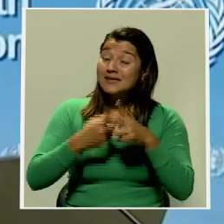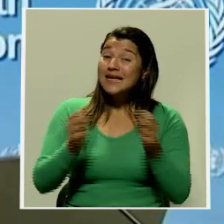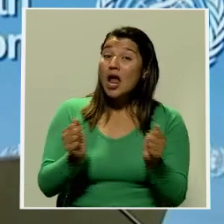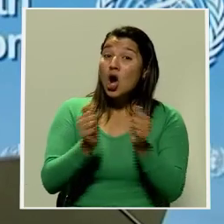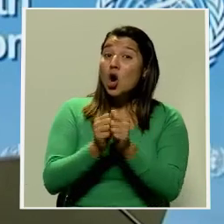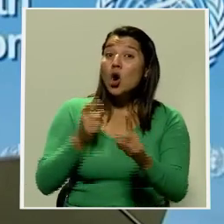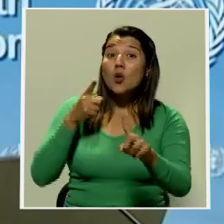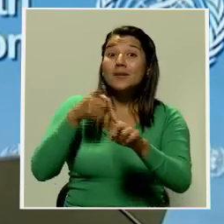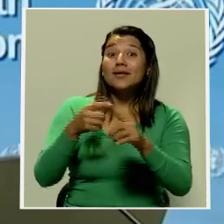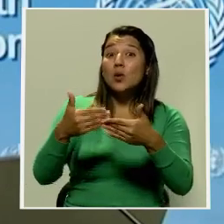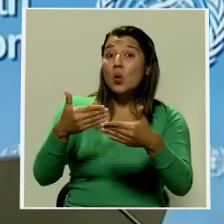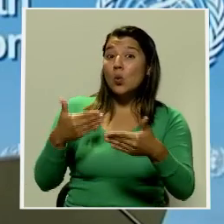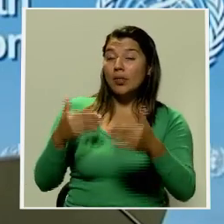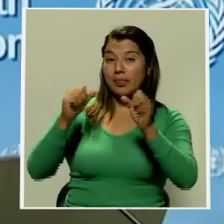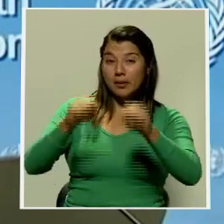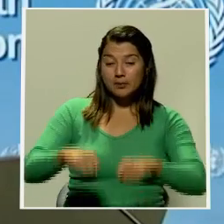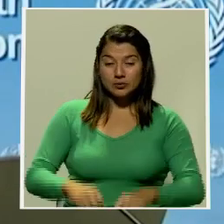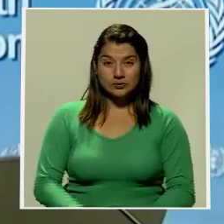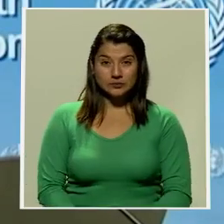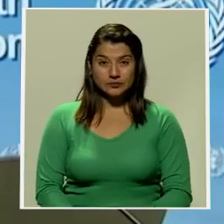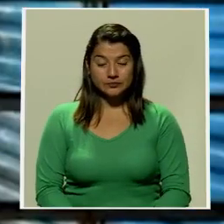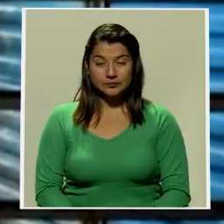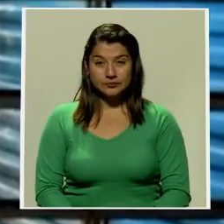pronto posible.